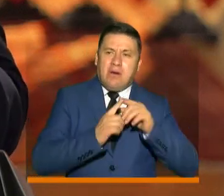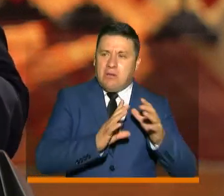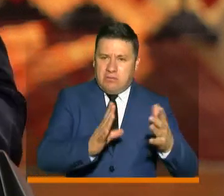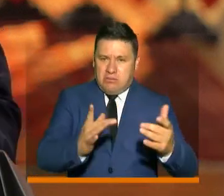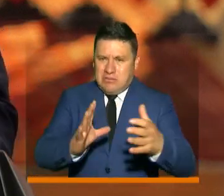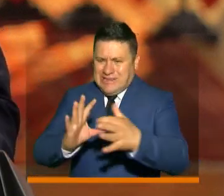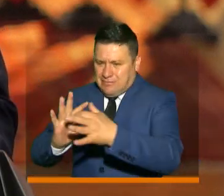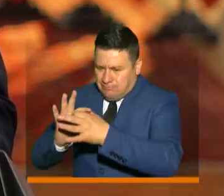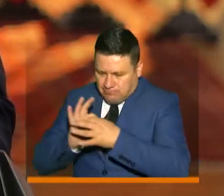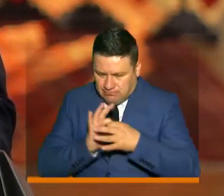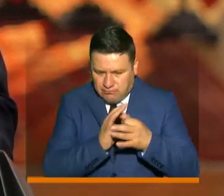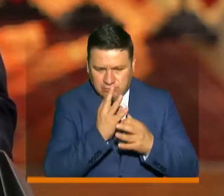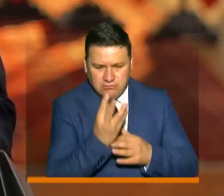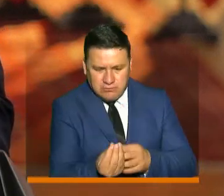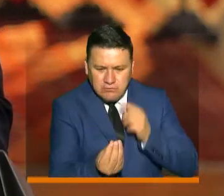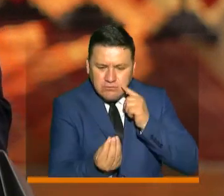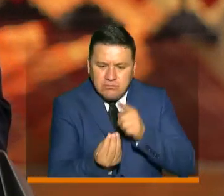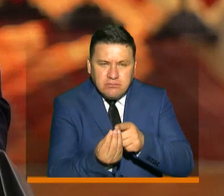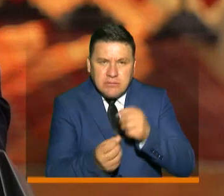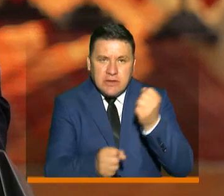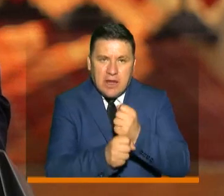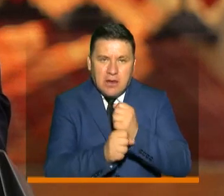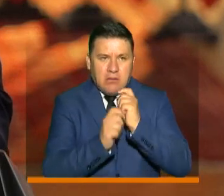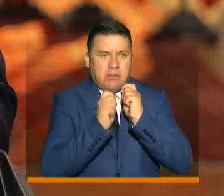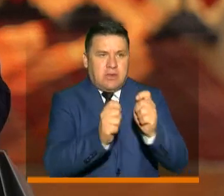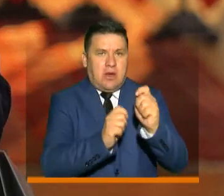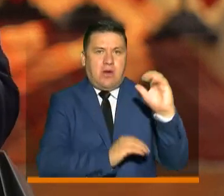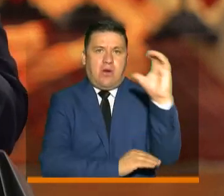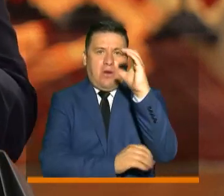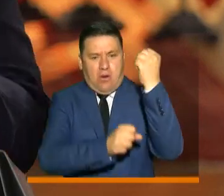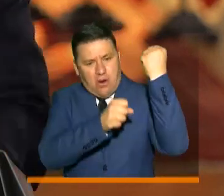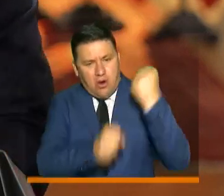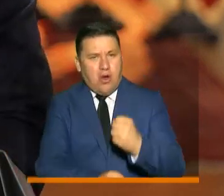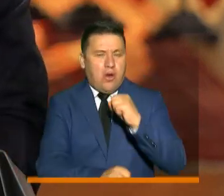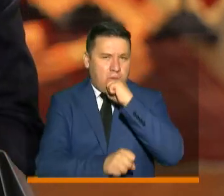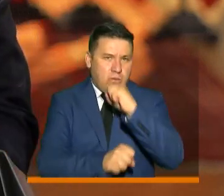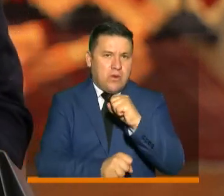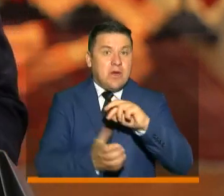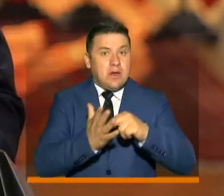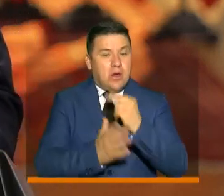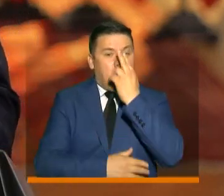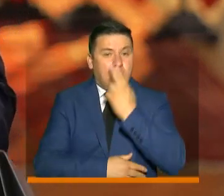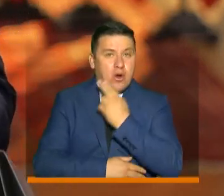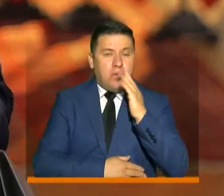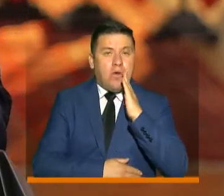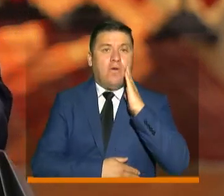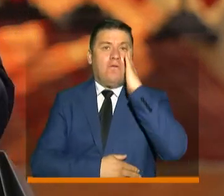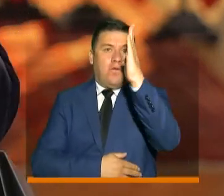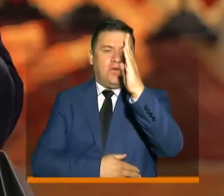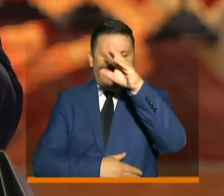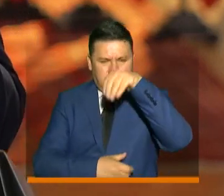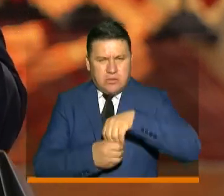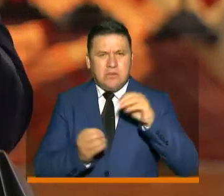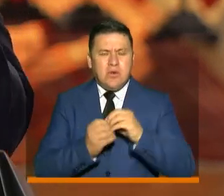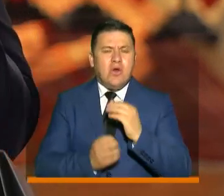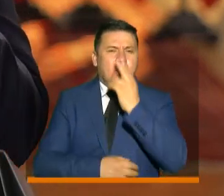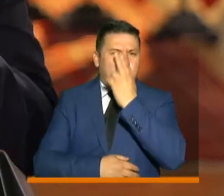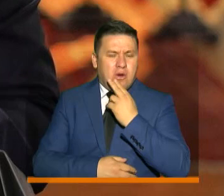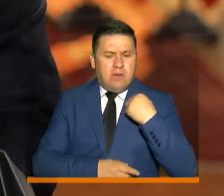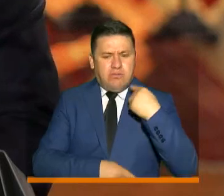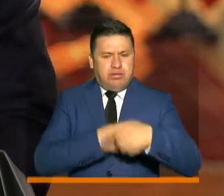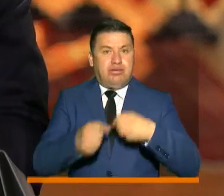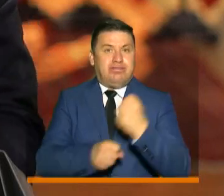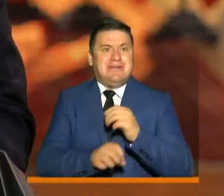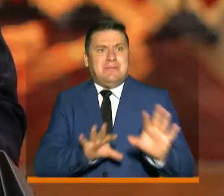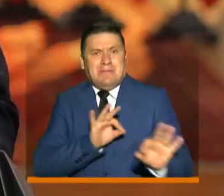en equipo por nuestra patria ese compromiso con el futuro trae consigo un compromiso con la generación